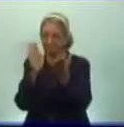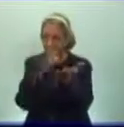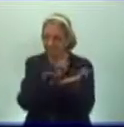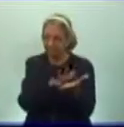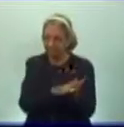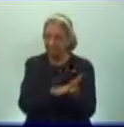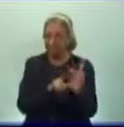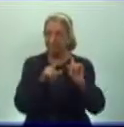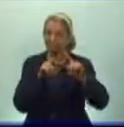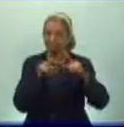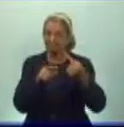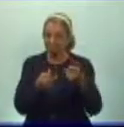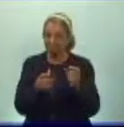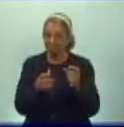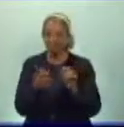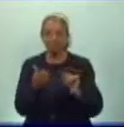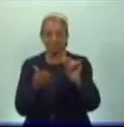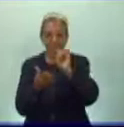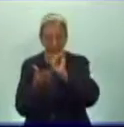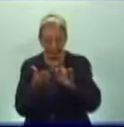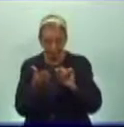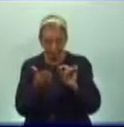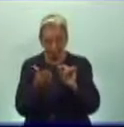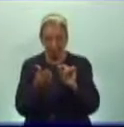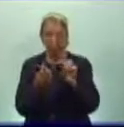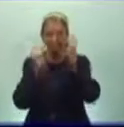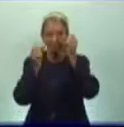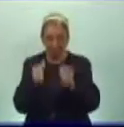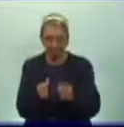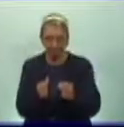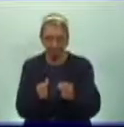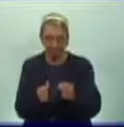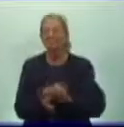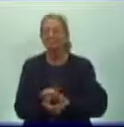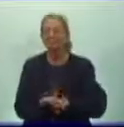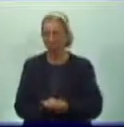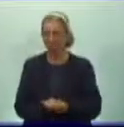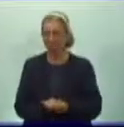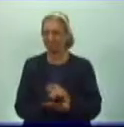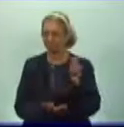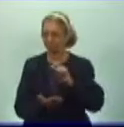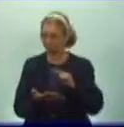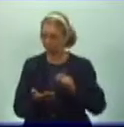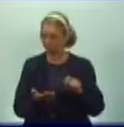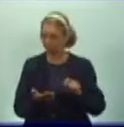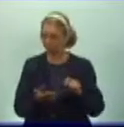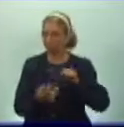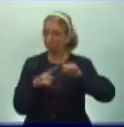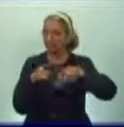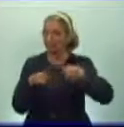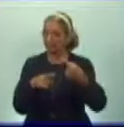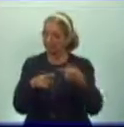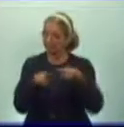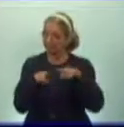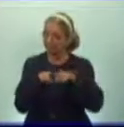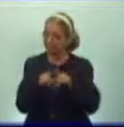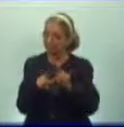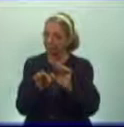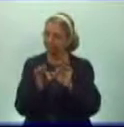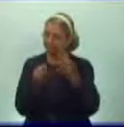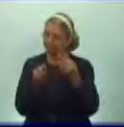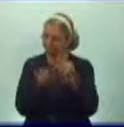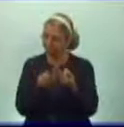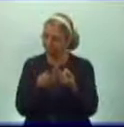sílabas y van a señalar la sílaba acentuada. Cópienla para que la realicen después con ayuda de sus